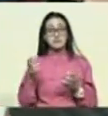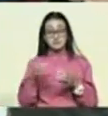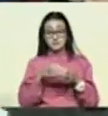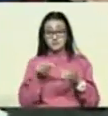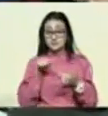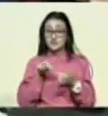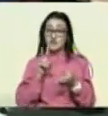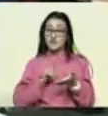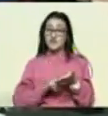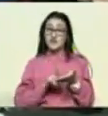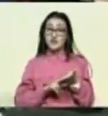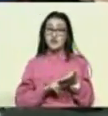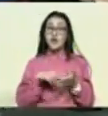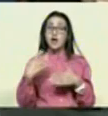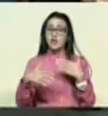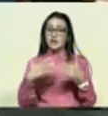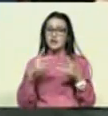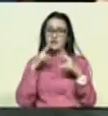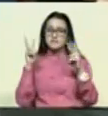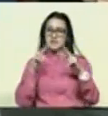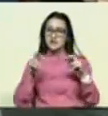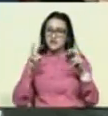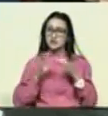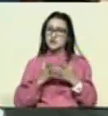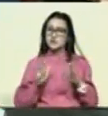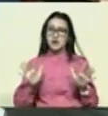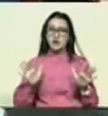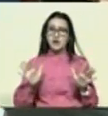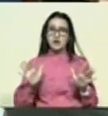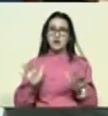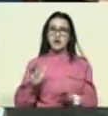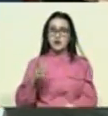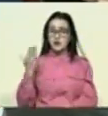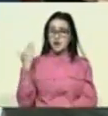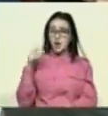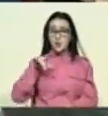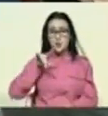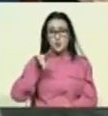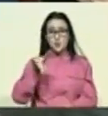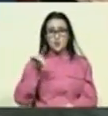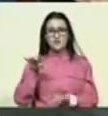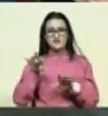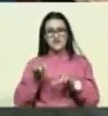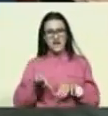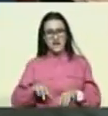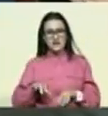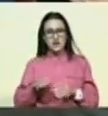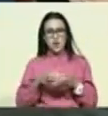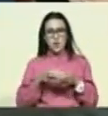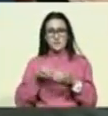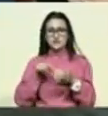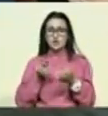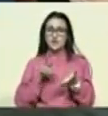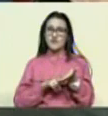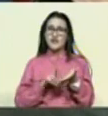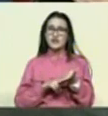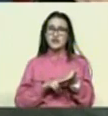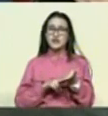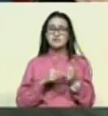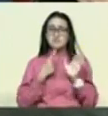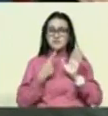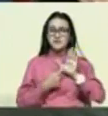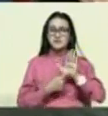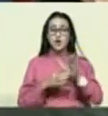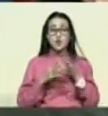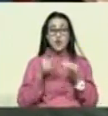de la Verdad hemos adelantado investigaciones. El día lunes, el secretario ejecutivo de la Comisión de la Verdad presentó al país todas